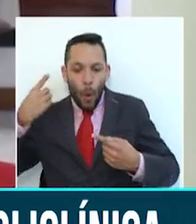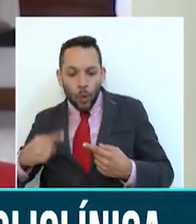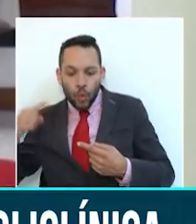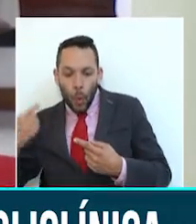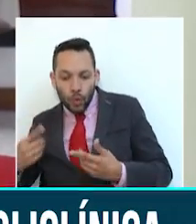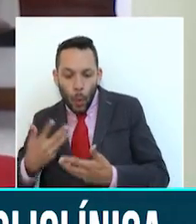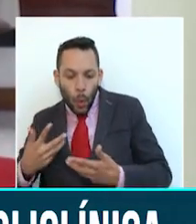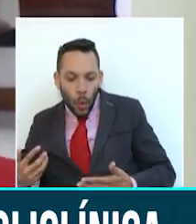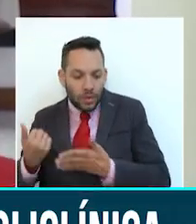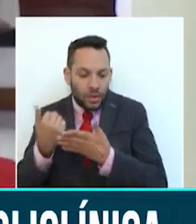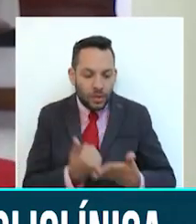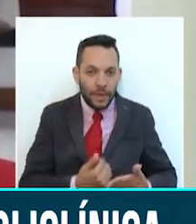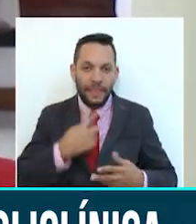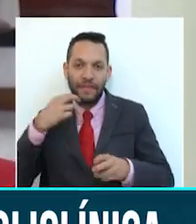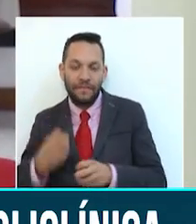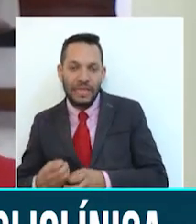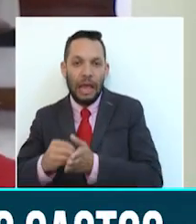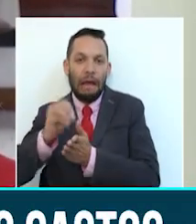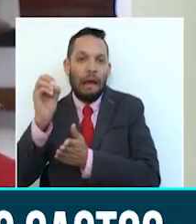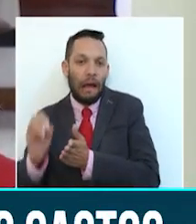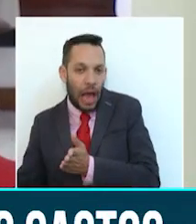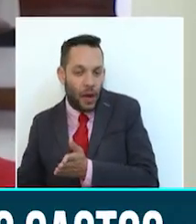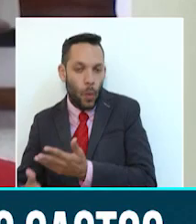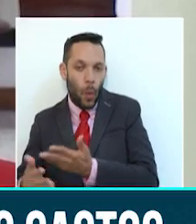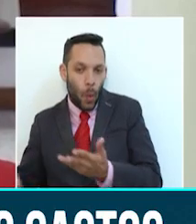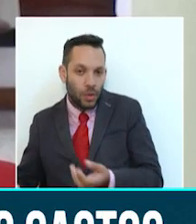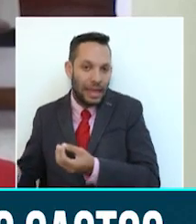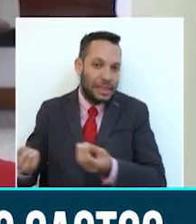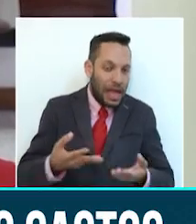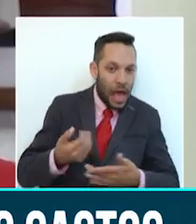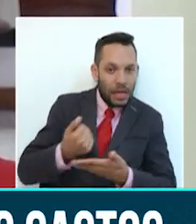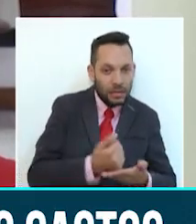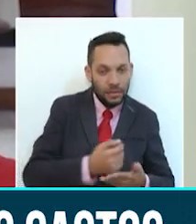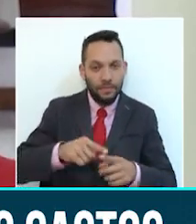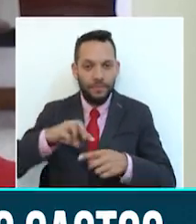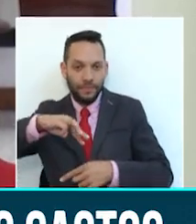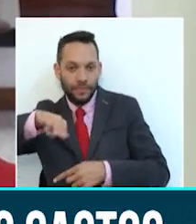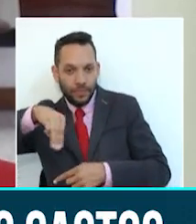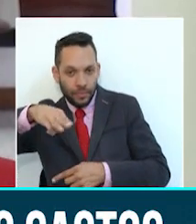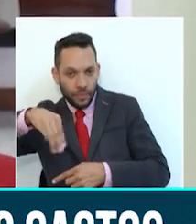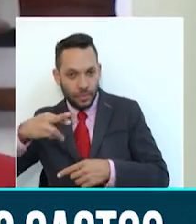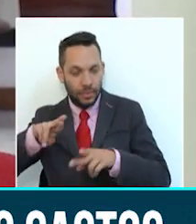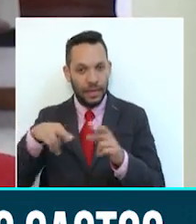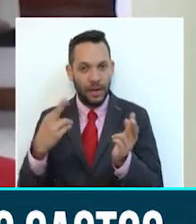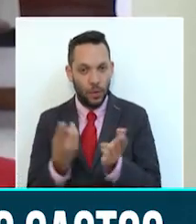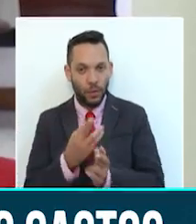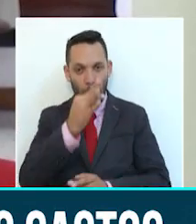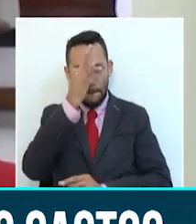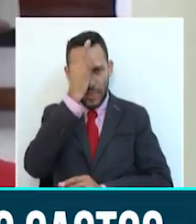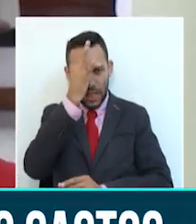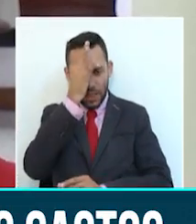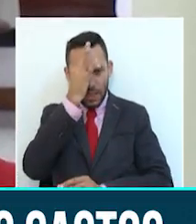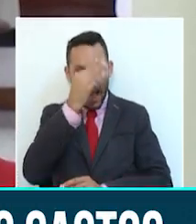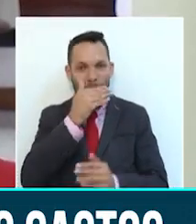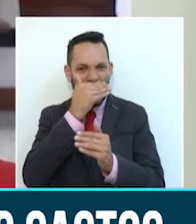de beneficios de salud, y precisamente este miércoles en reunión con el gerente del hospital infantil, el doctor Juan Carlos Gómez, pues